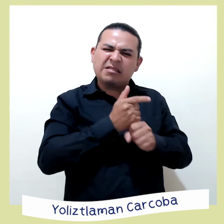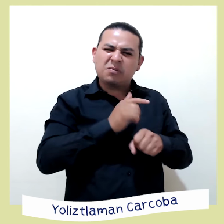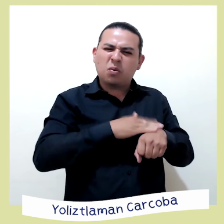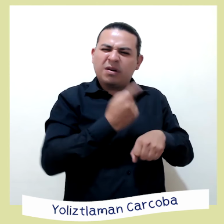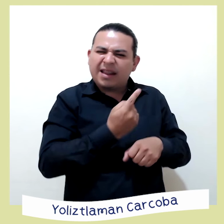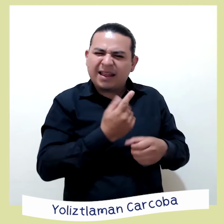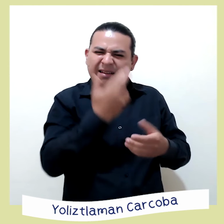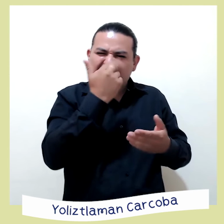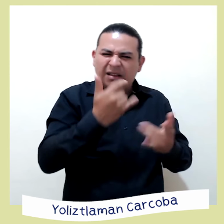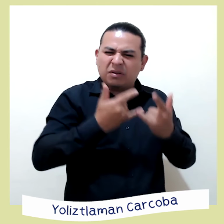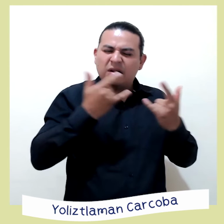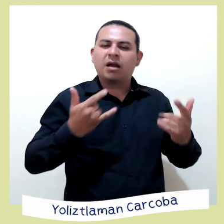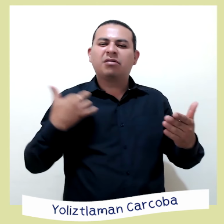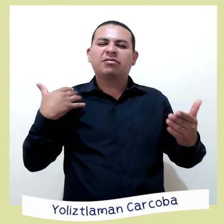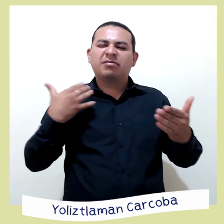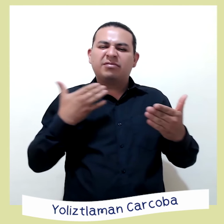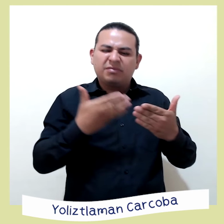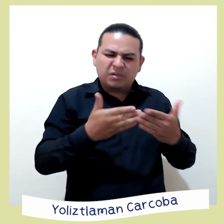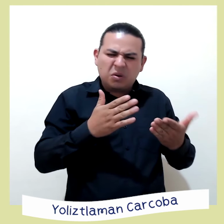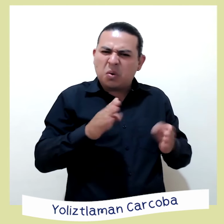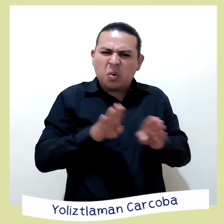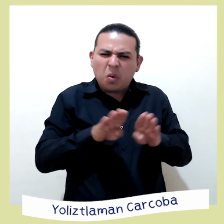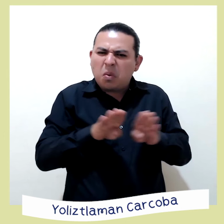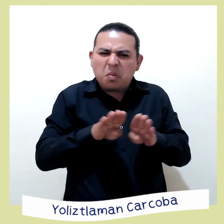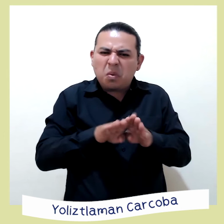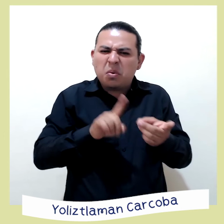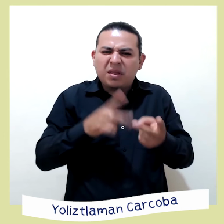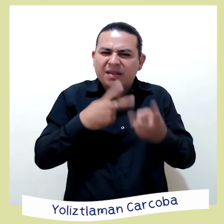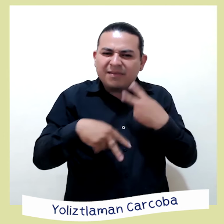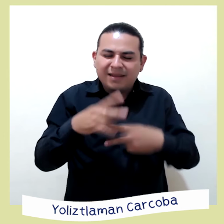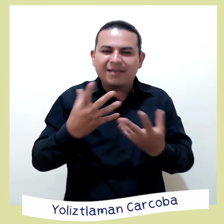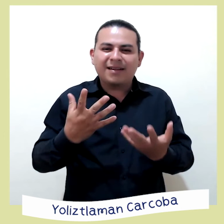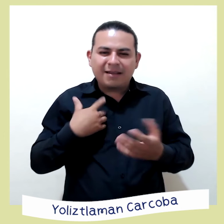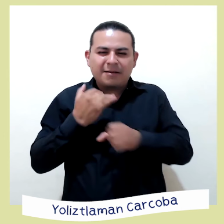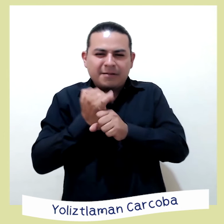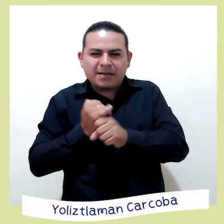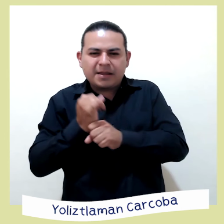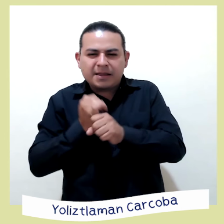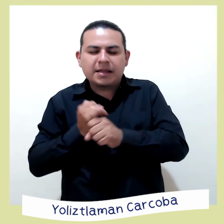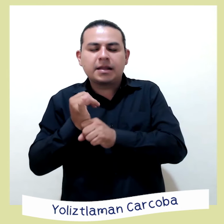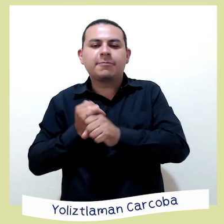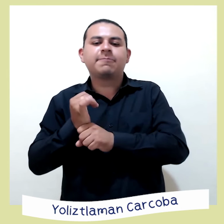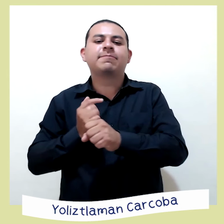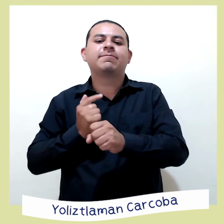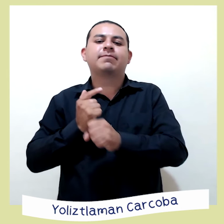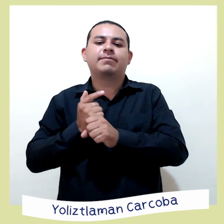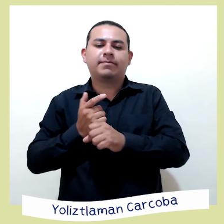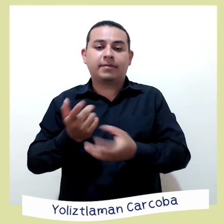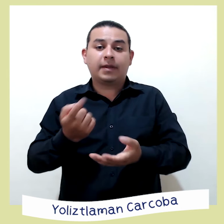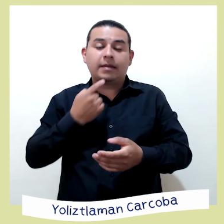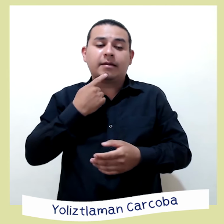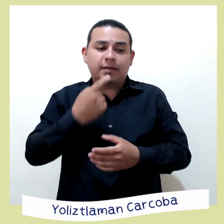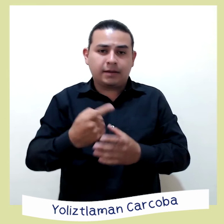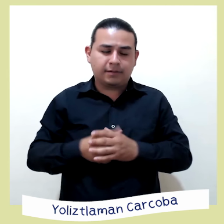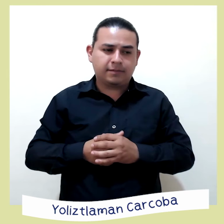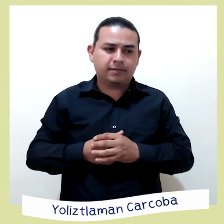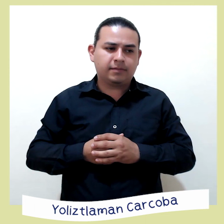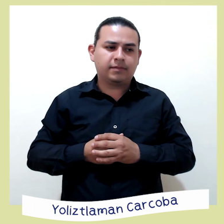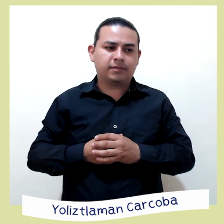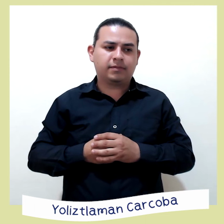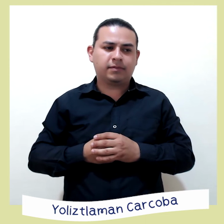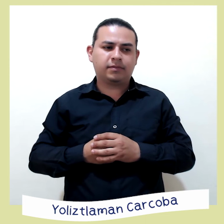al rollo queer, creo que no viene, y históricamente no hay antecedentes, pero sigo en la búsqueda de